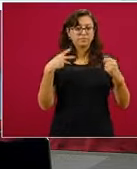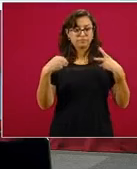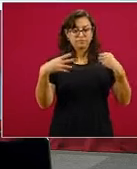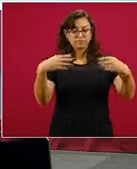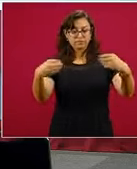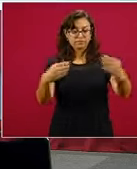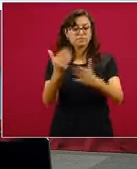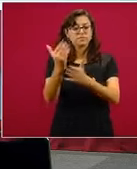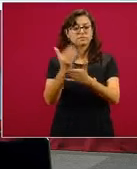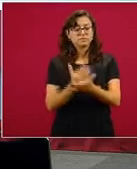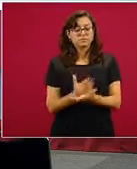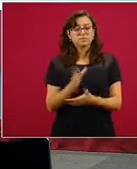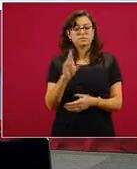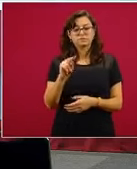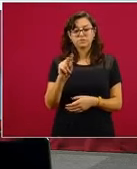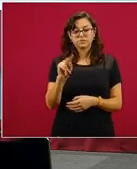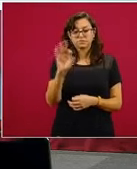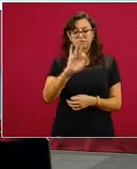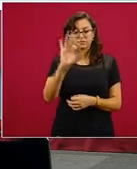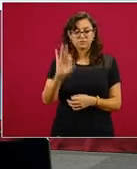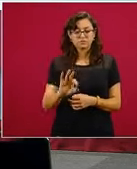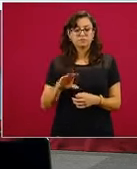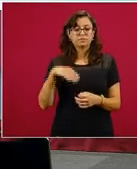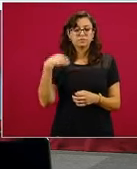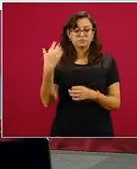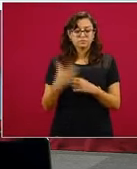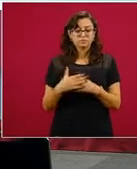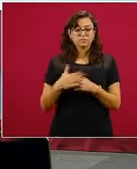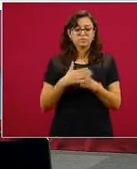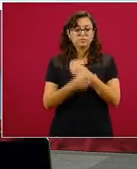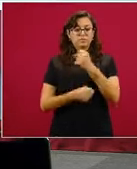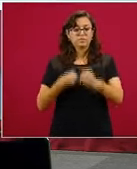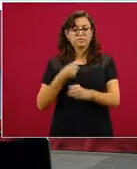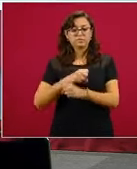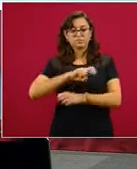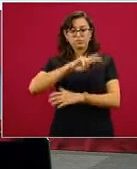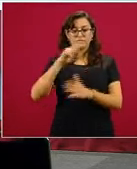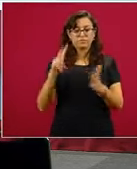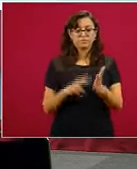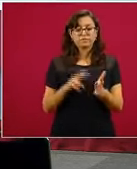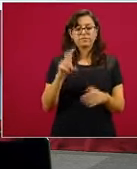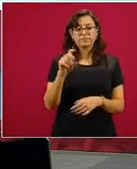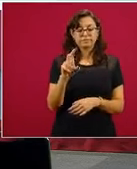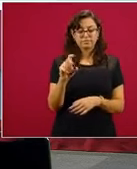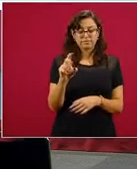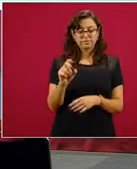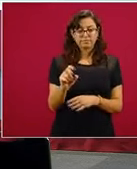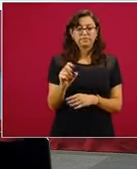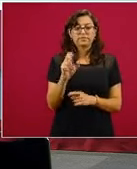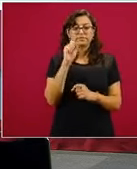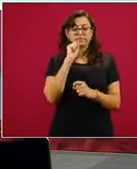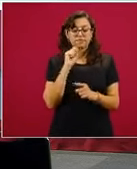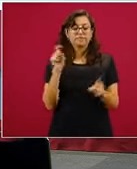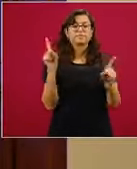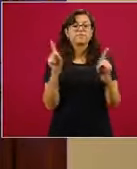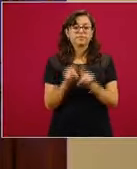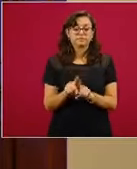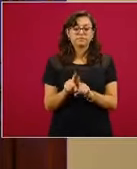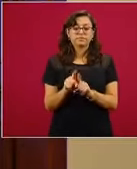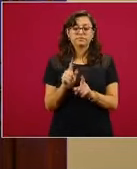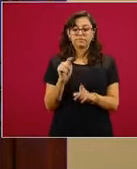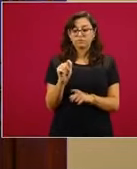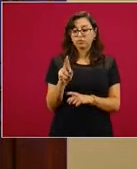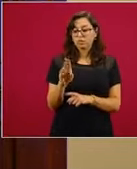un 80% para el año 2030, para los objetivos del desarrollo sostenible, y para el fin de la estrategia de la